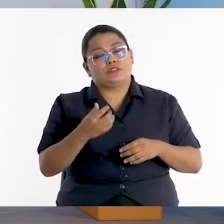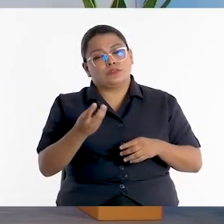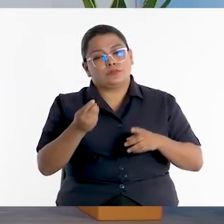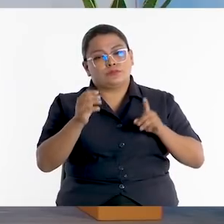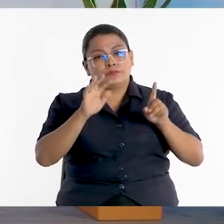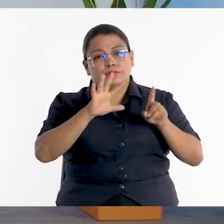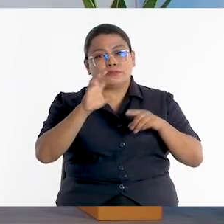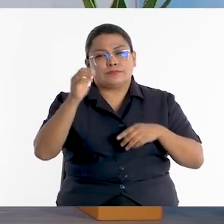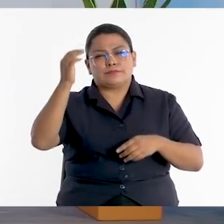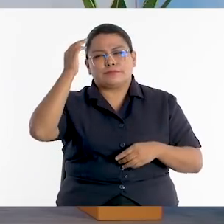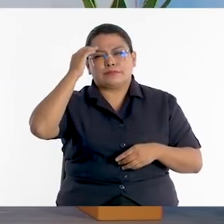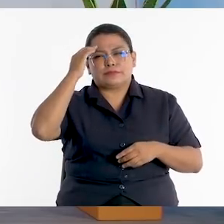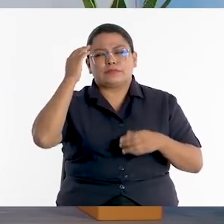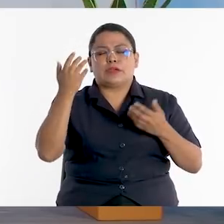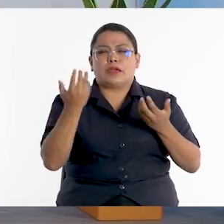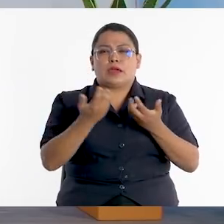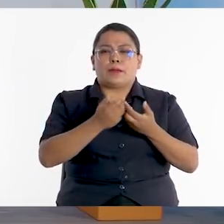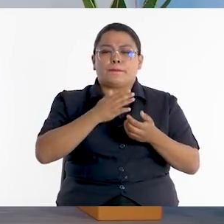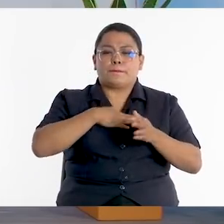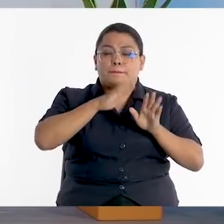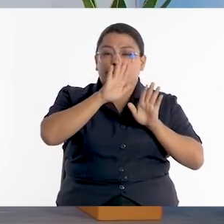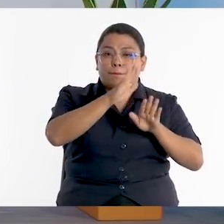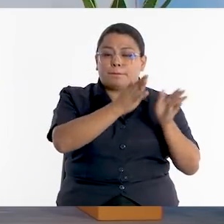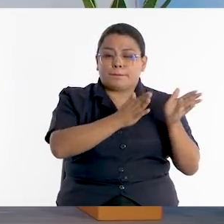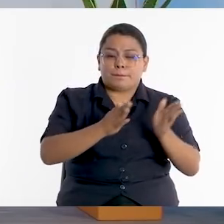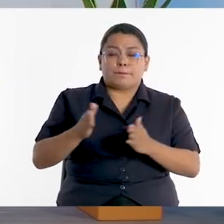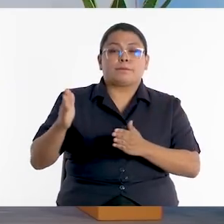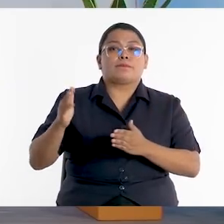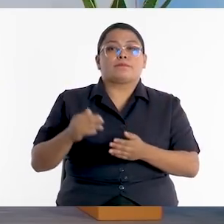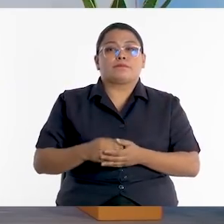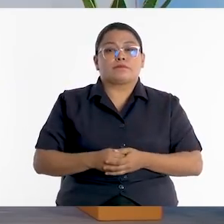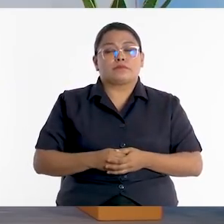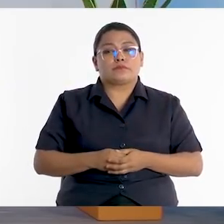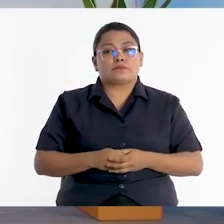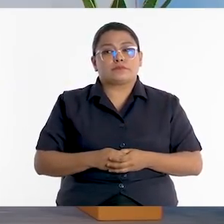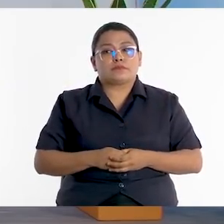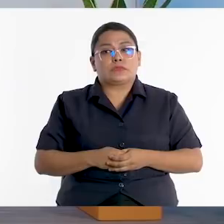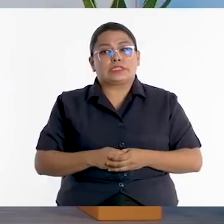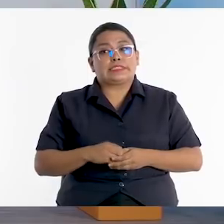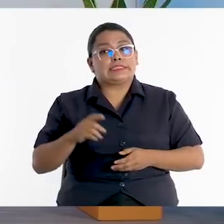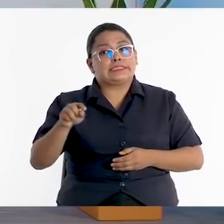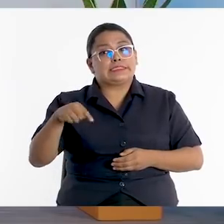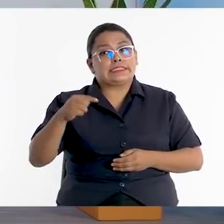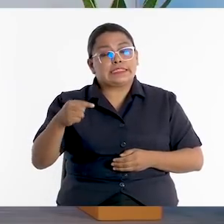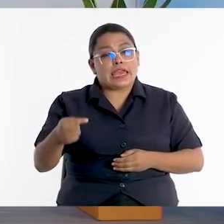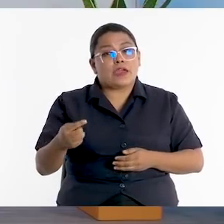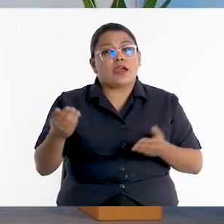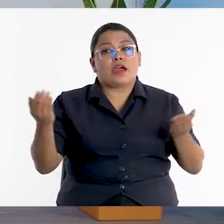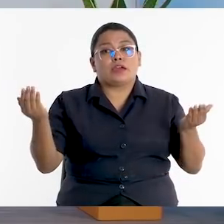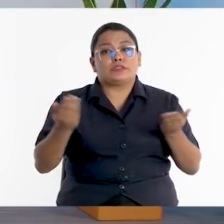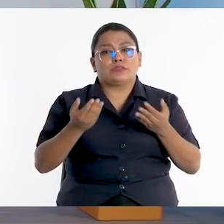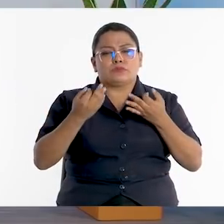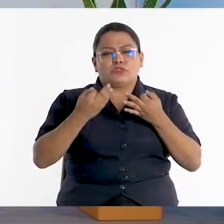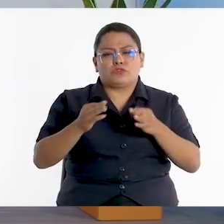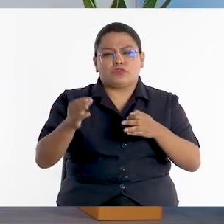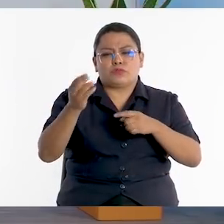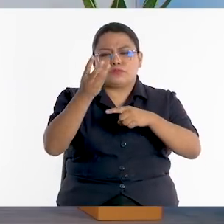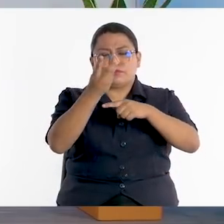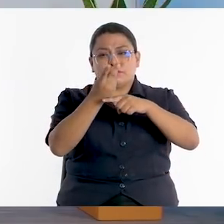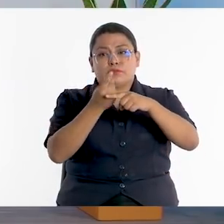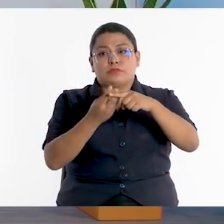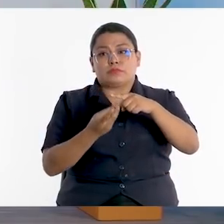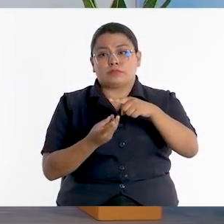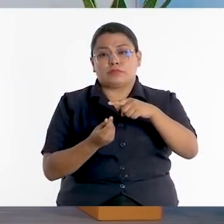Y como ya vimos con Wendy, debemos de respetar el orden. Y convenientemente, siempre cuando lo hacemos en forma de